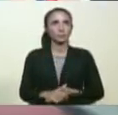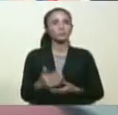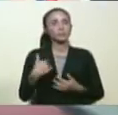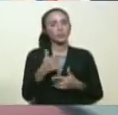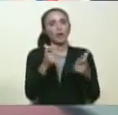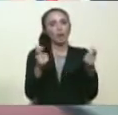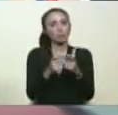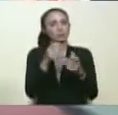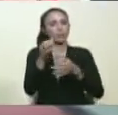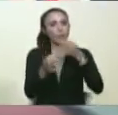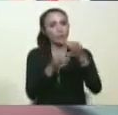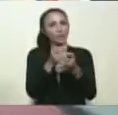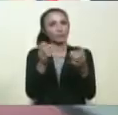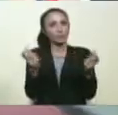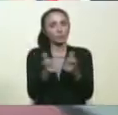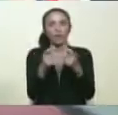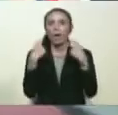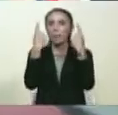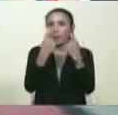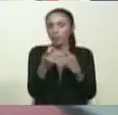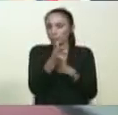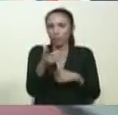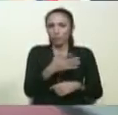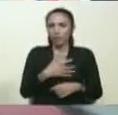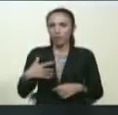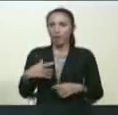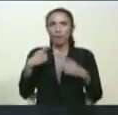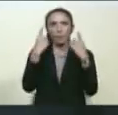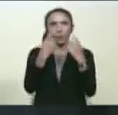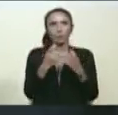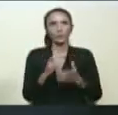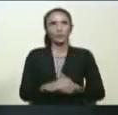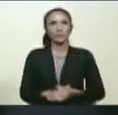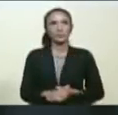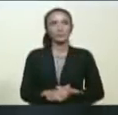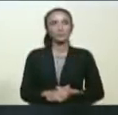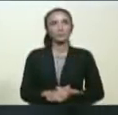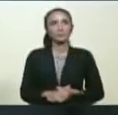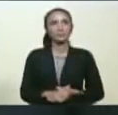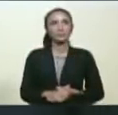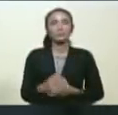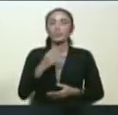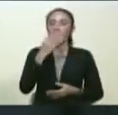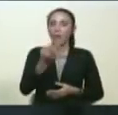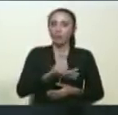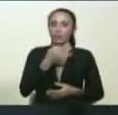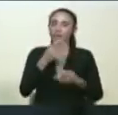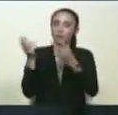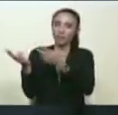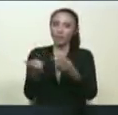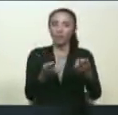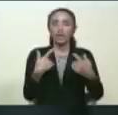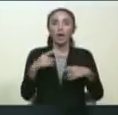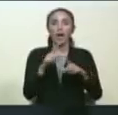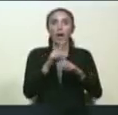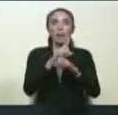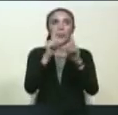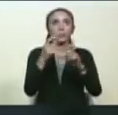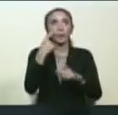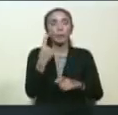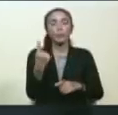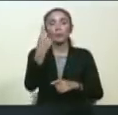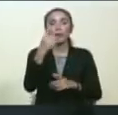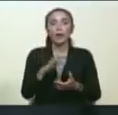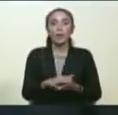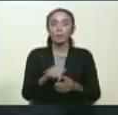rueda de prensa. Puedan preguntar lo que quieran. Presidente, buenas tardes. Bienvenidos a este ciclo de preguntas. La primera persona en